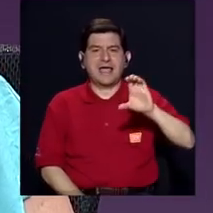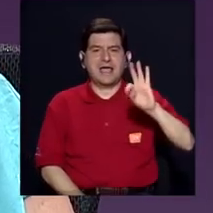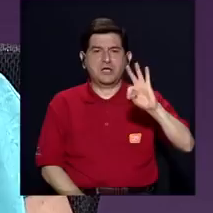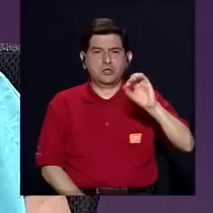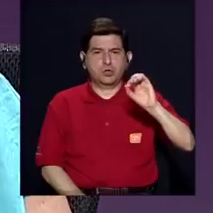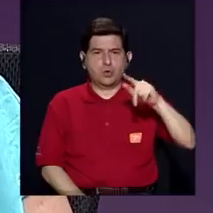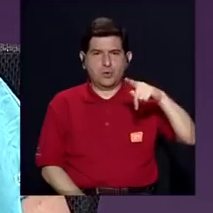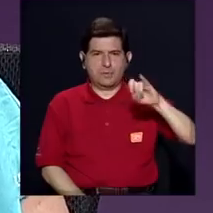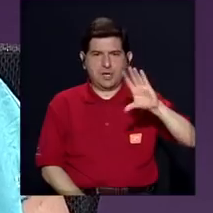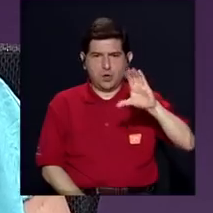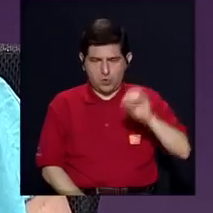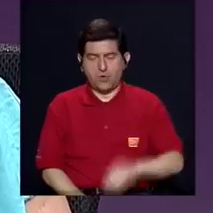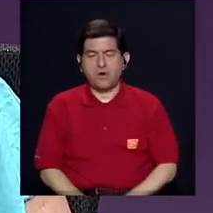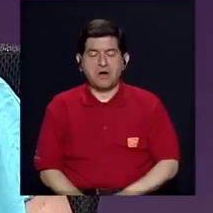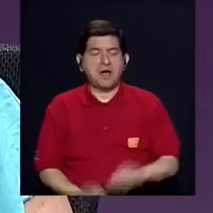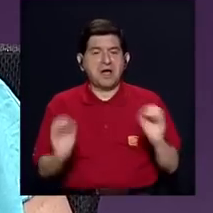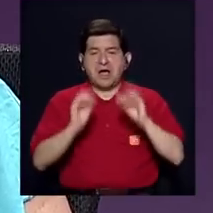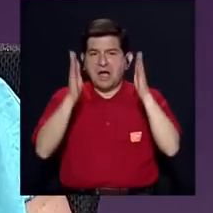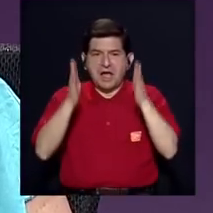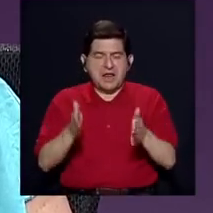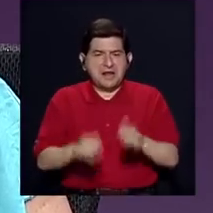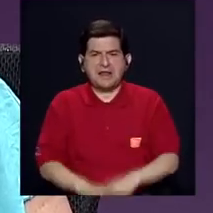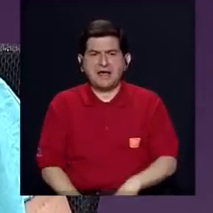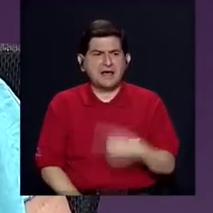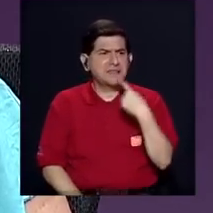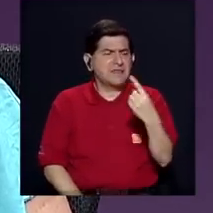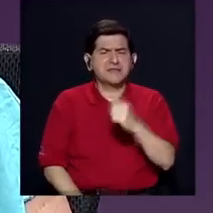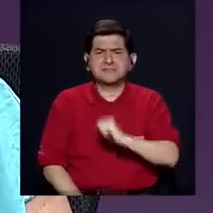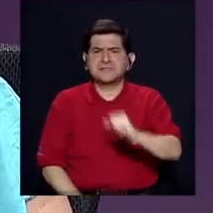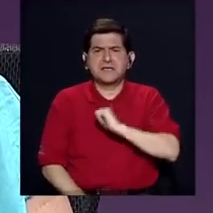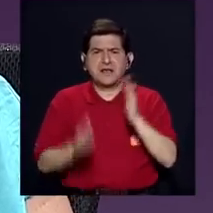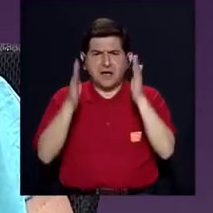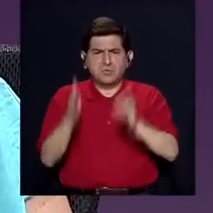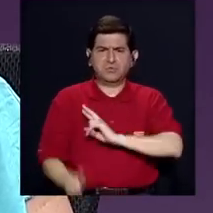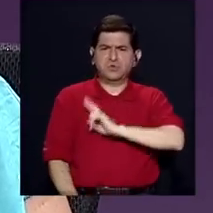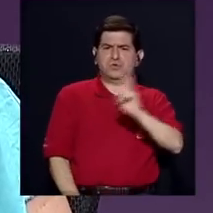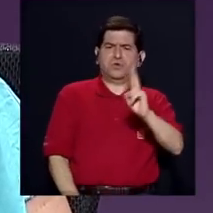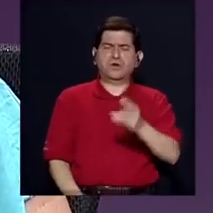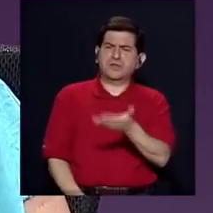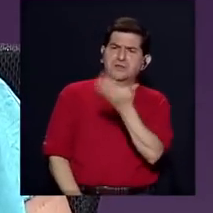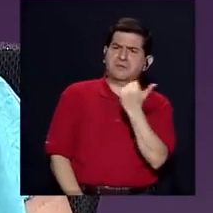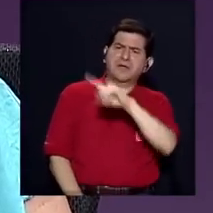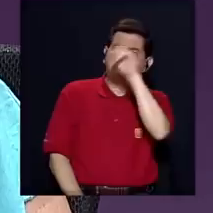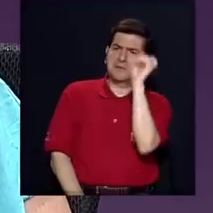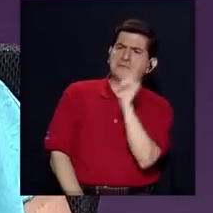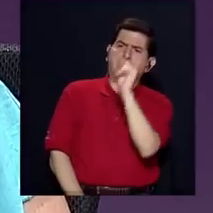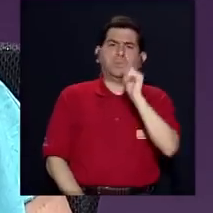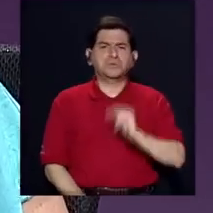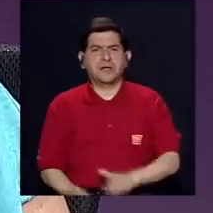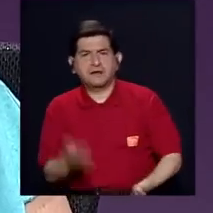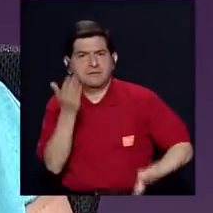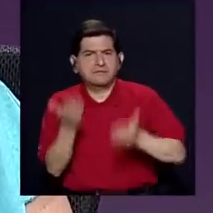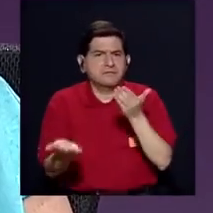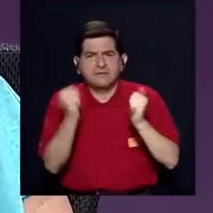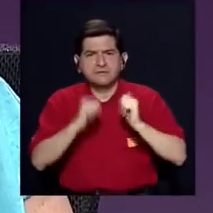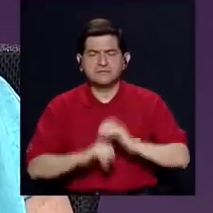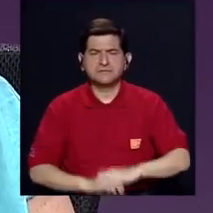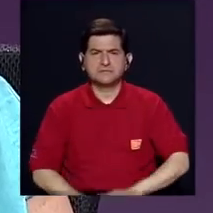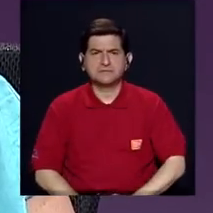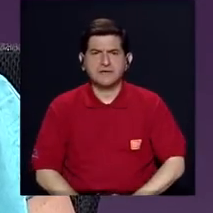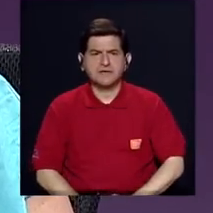trompa a nadie se le ocurriría llamar a ninguna autoridad religiosa a preguntar por ejemplo si